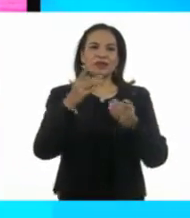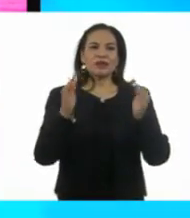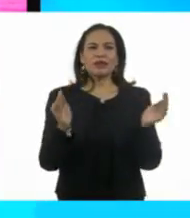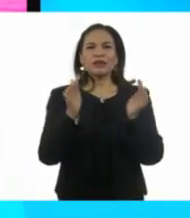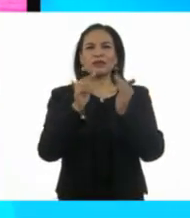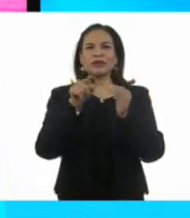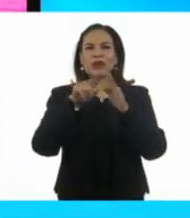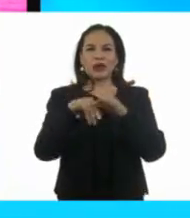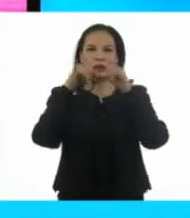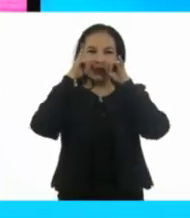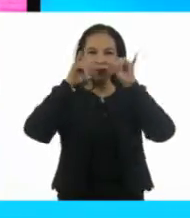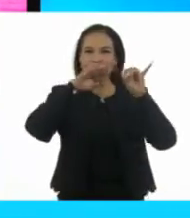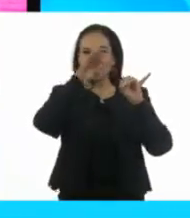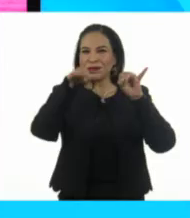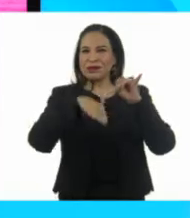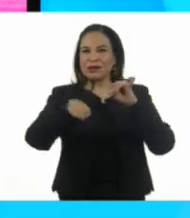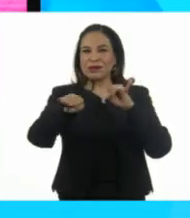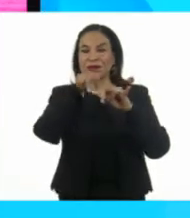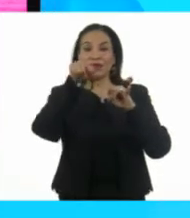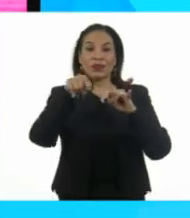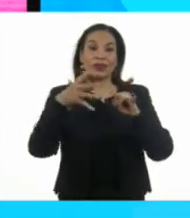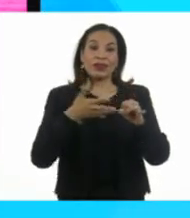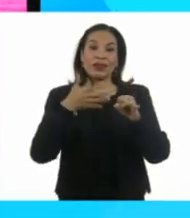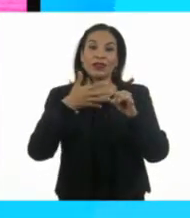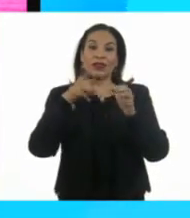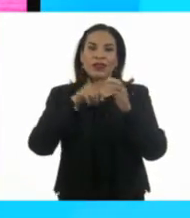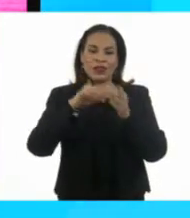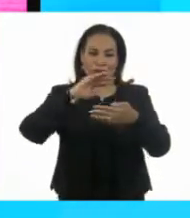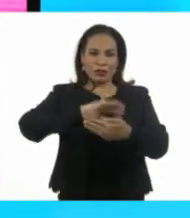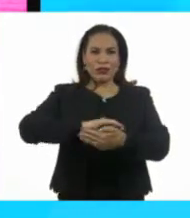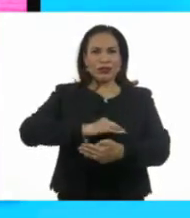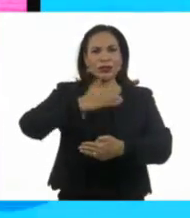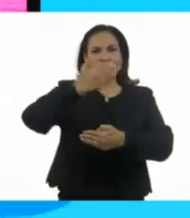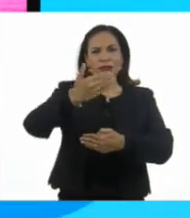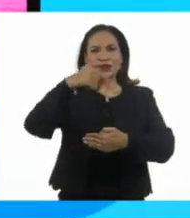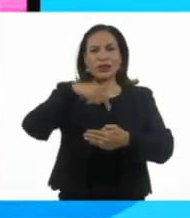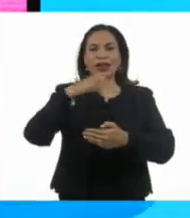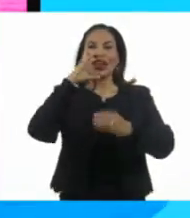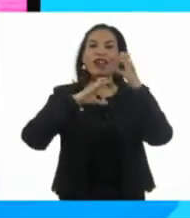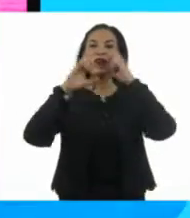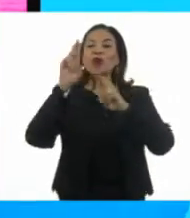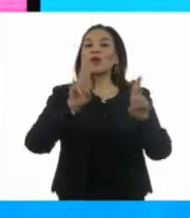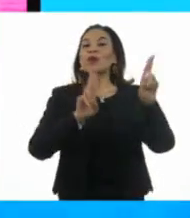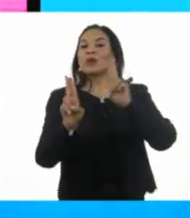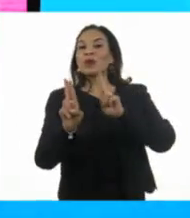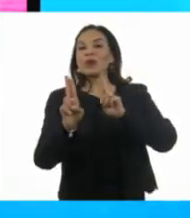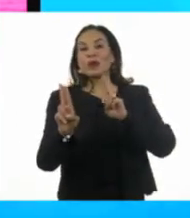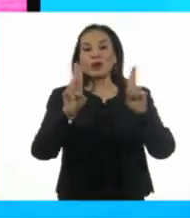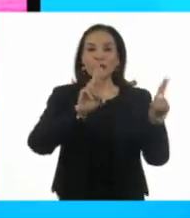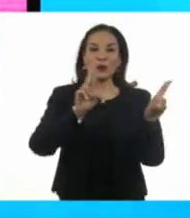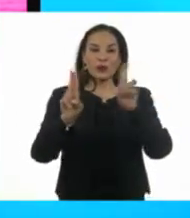pequeño mamut que tenía un baúl y cantaba con